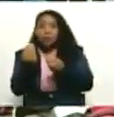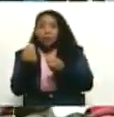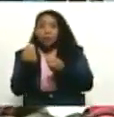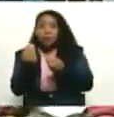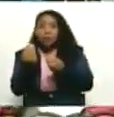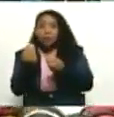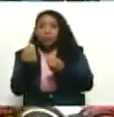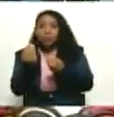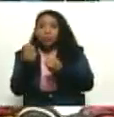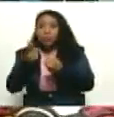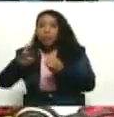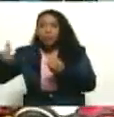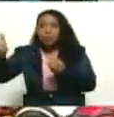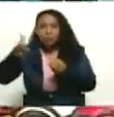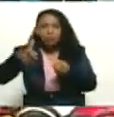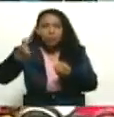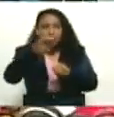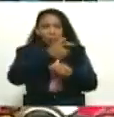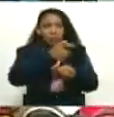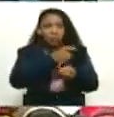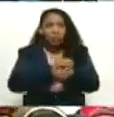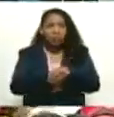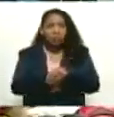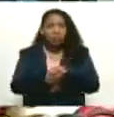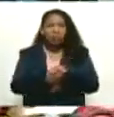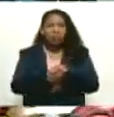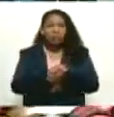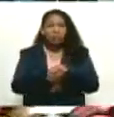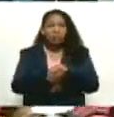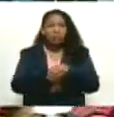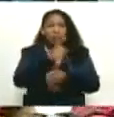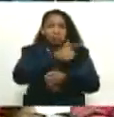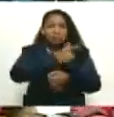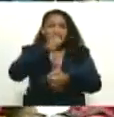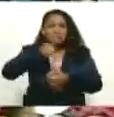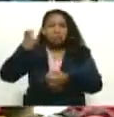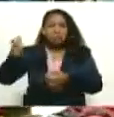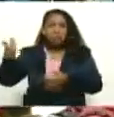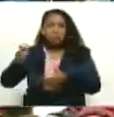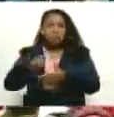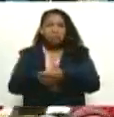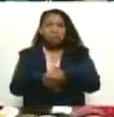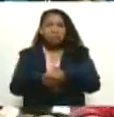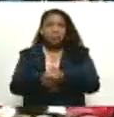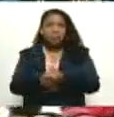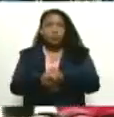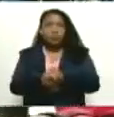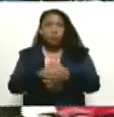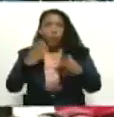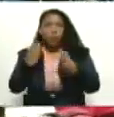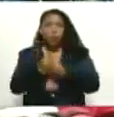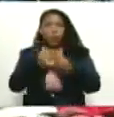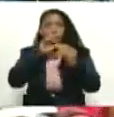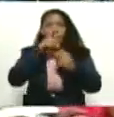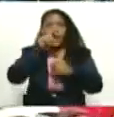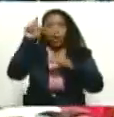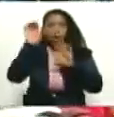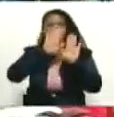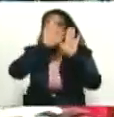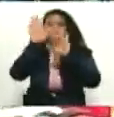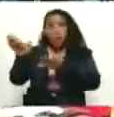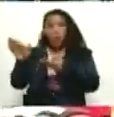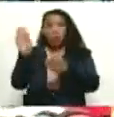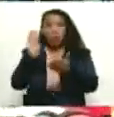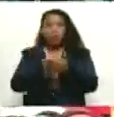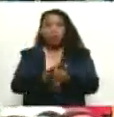No andamos buscando candidatos. Nosotros ya tenemos nuestros candidatos. El pueblo chavista se restea con Nicolás Maduro